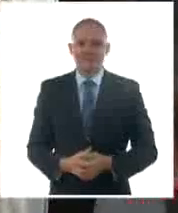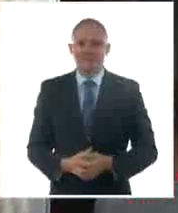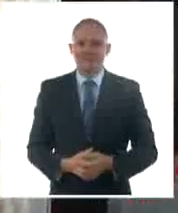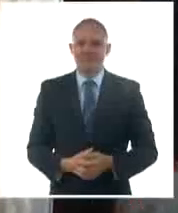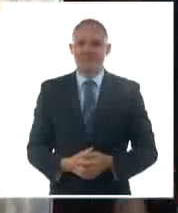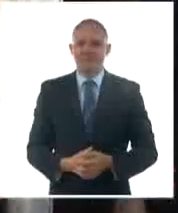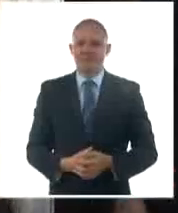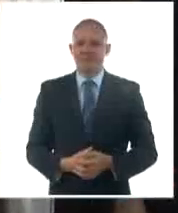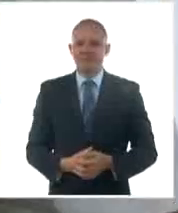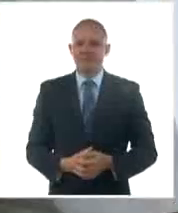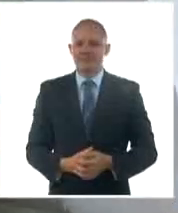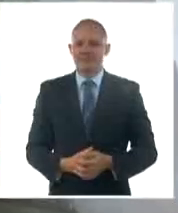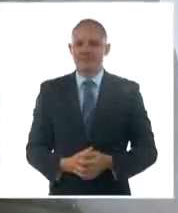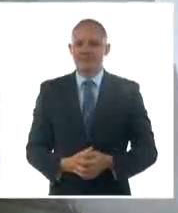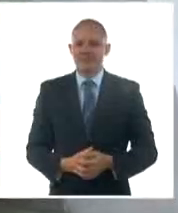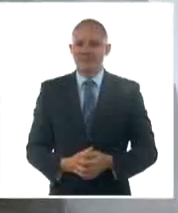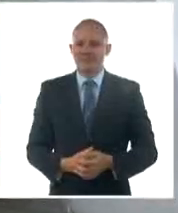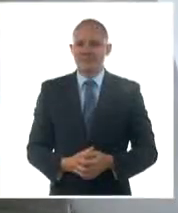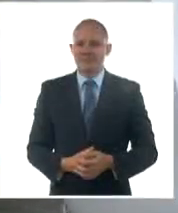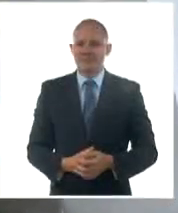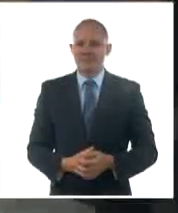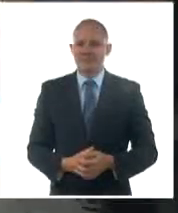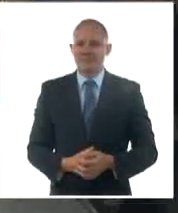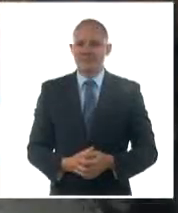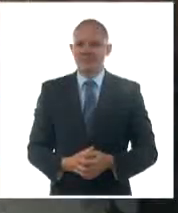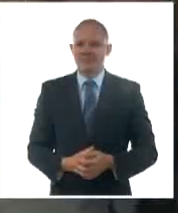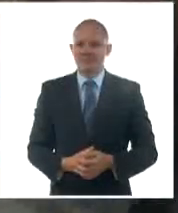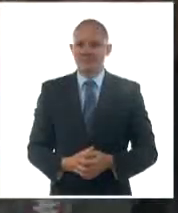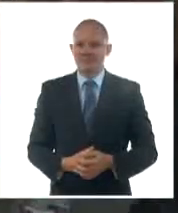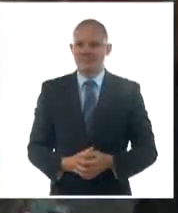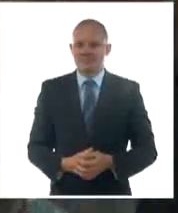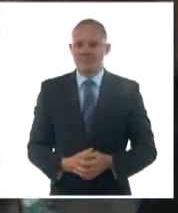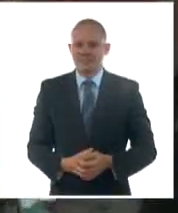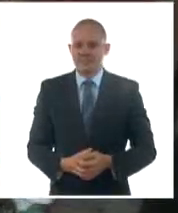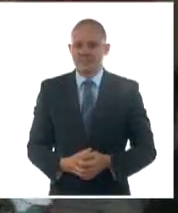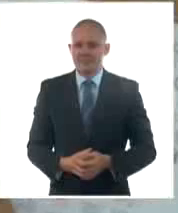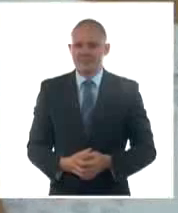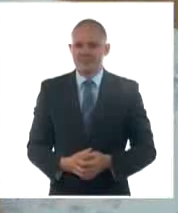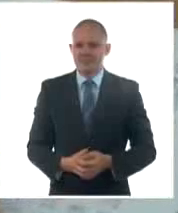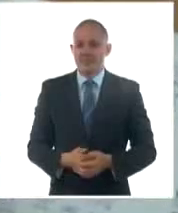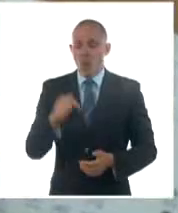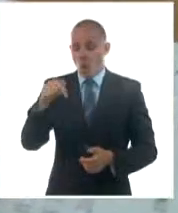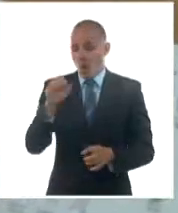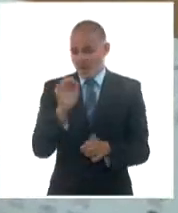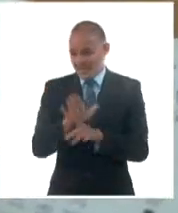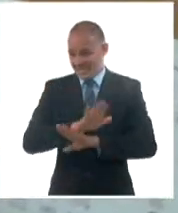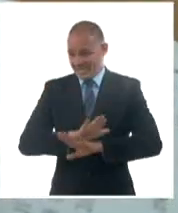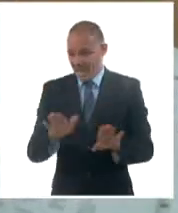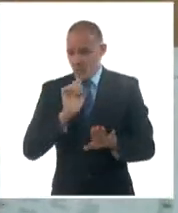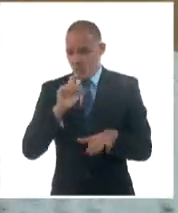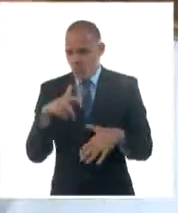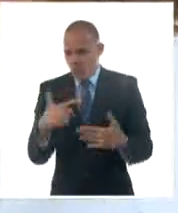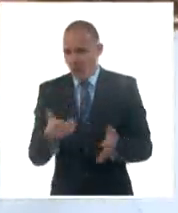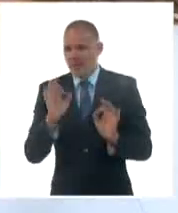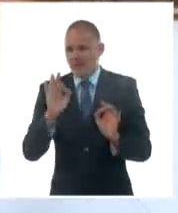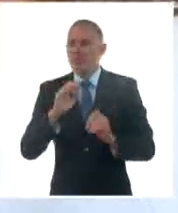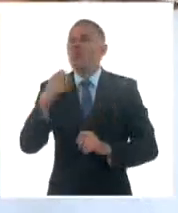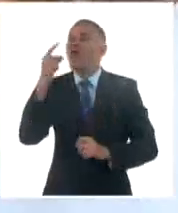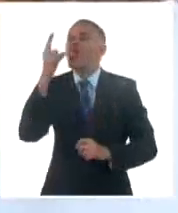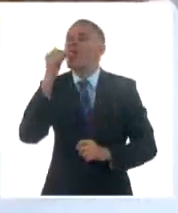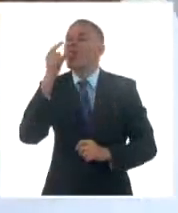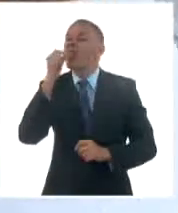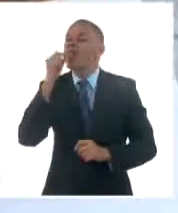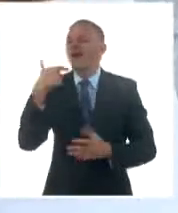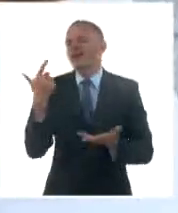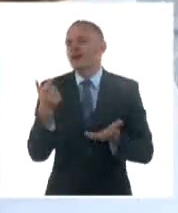Bajo el lema Ponte al Día, cada vacuna cuenta, inició la 21ª semana de vacunación en las Américas y de la 12ª